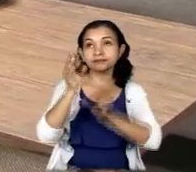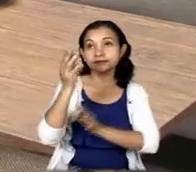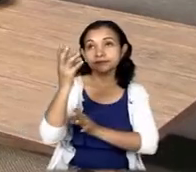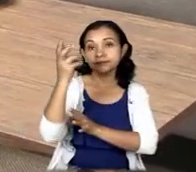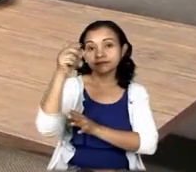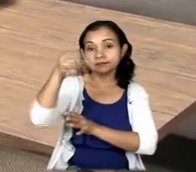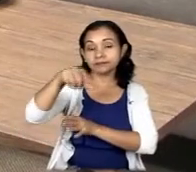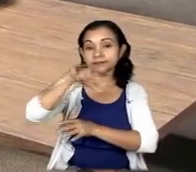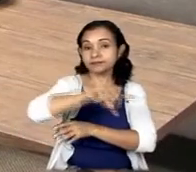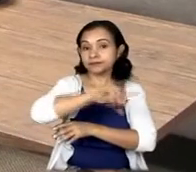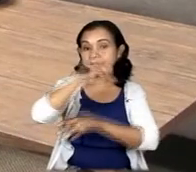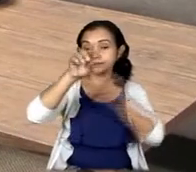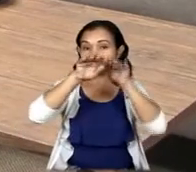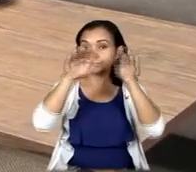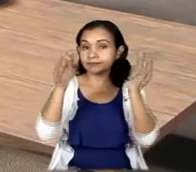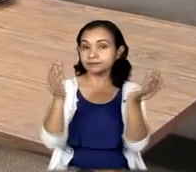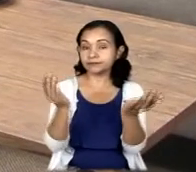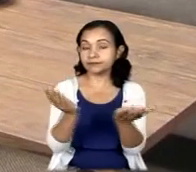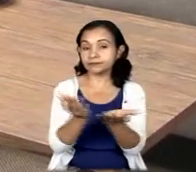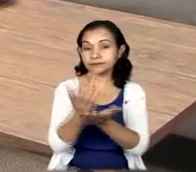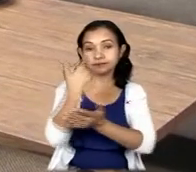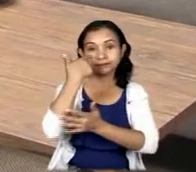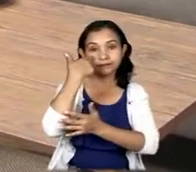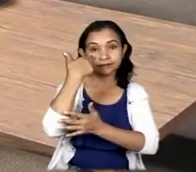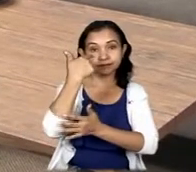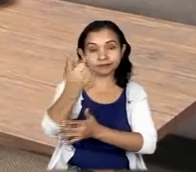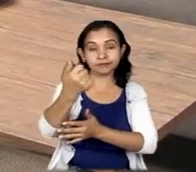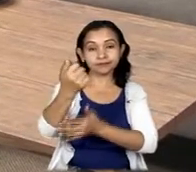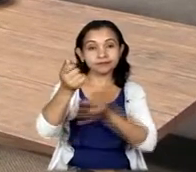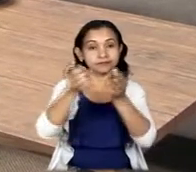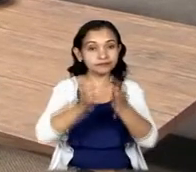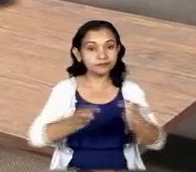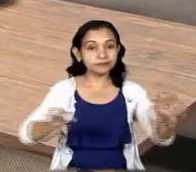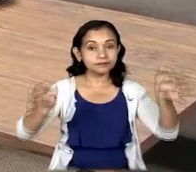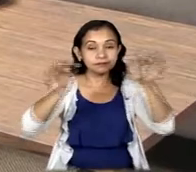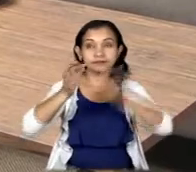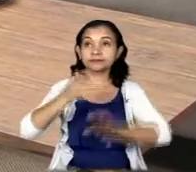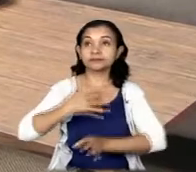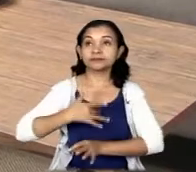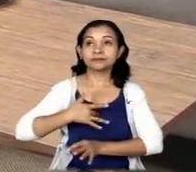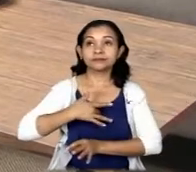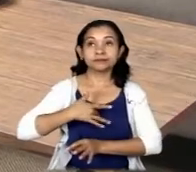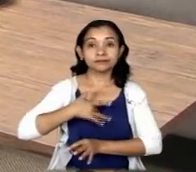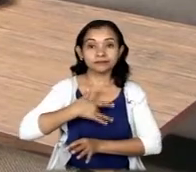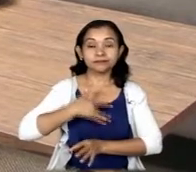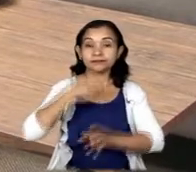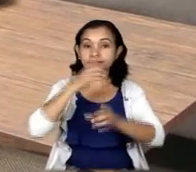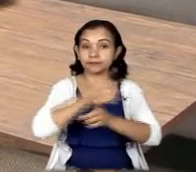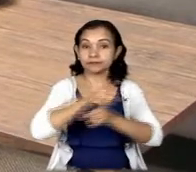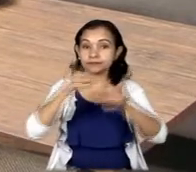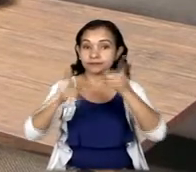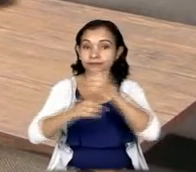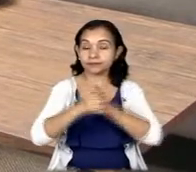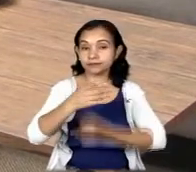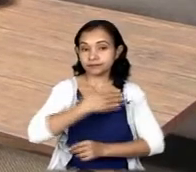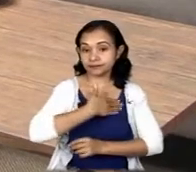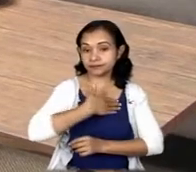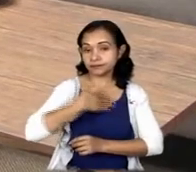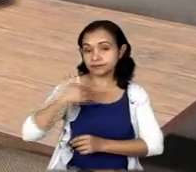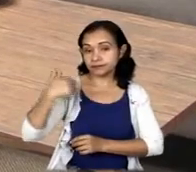nivel mundial, diputada, en la que se reconocen, en principio, la necesidad obligatoria de mejorar las